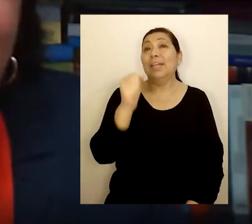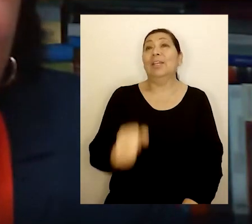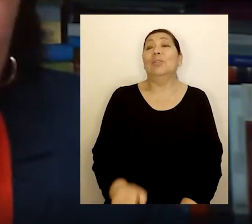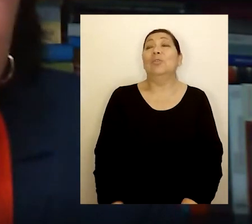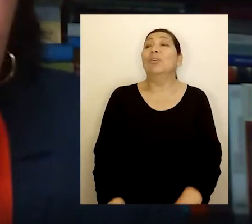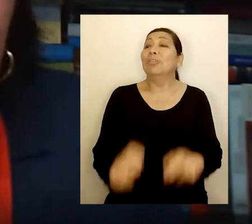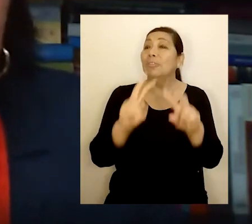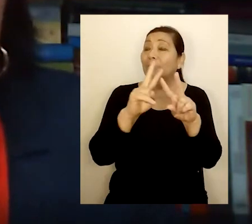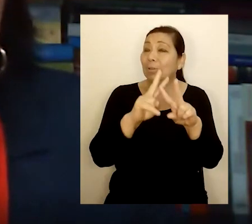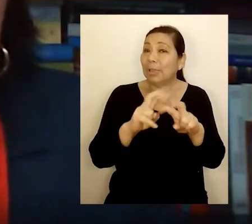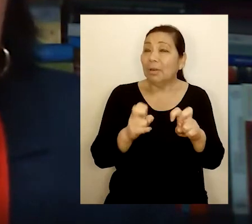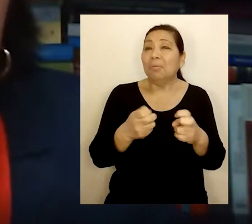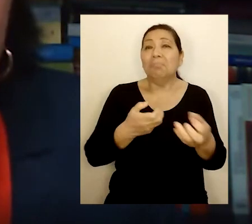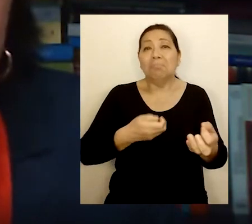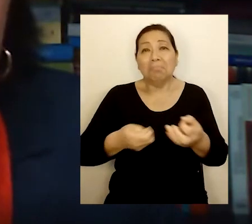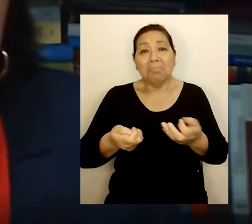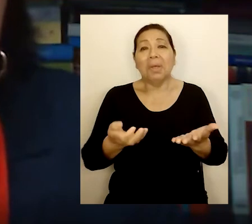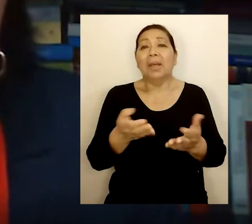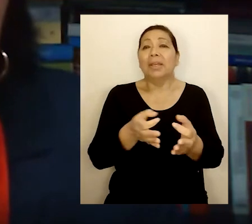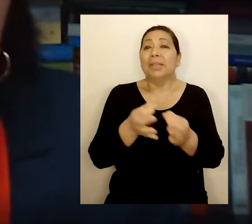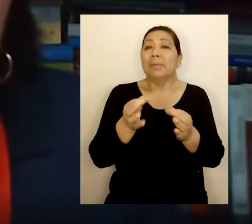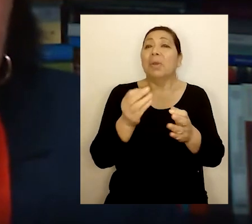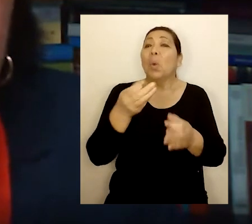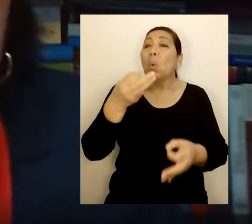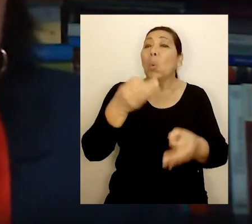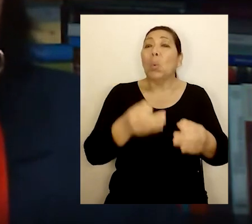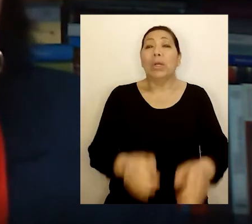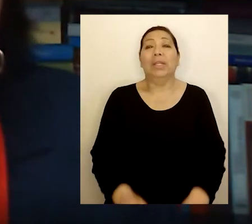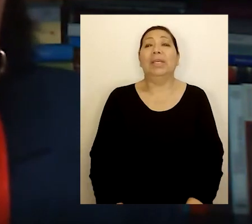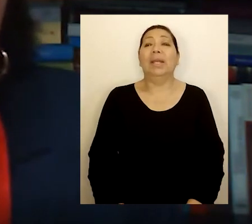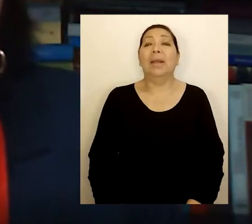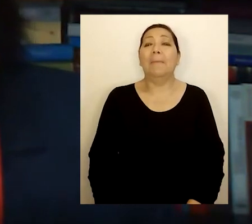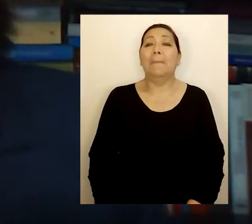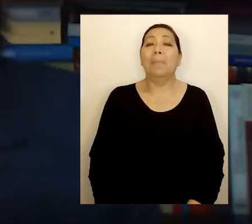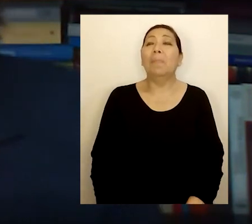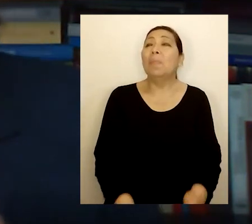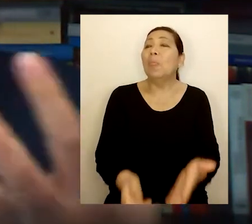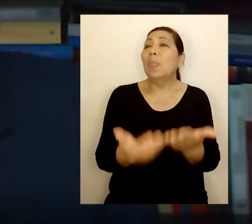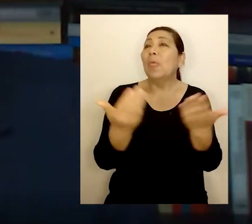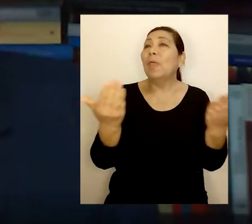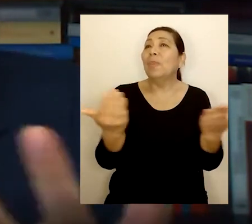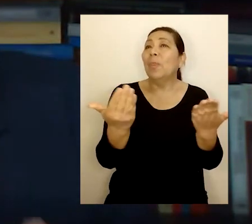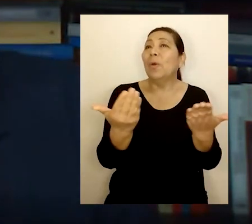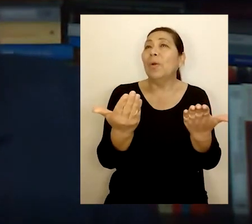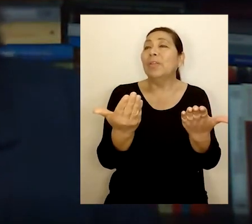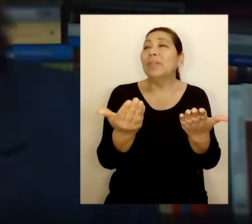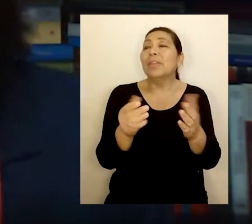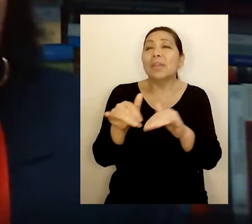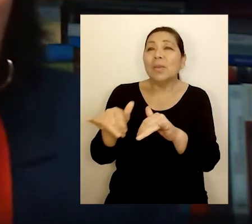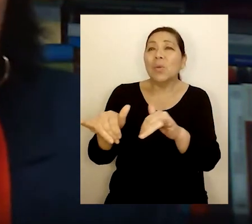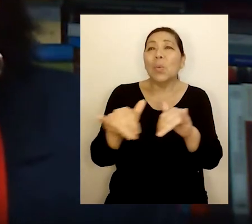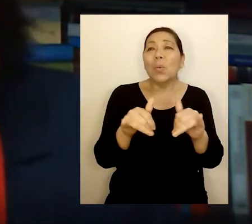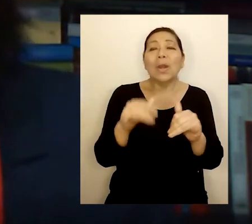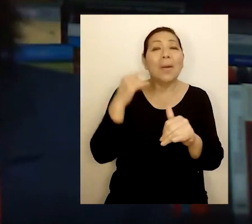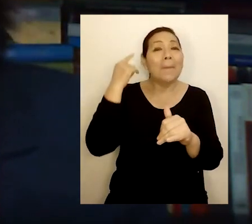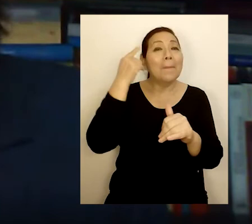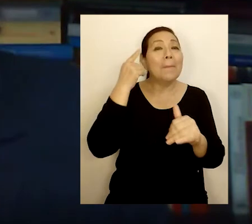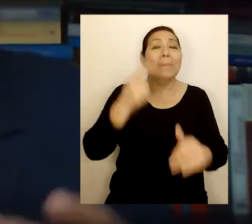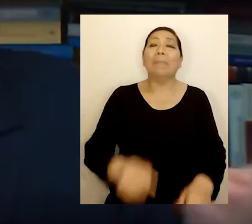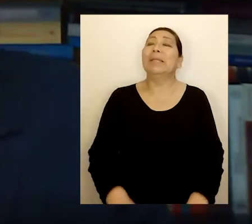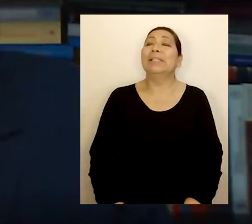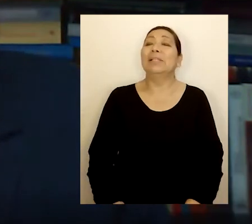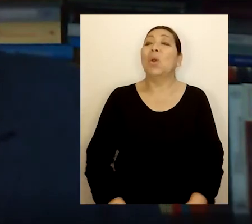corte que analiza criterios e interpretaciones jurídicas, ¿no? Donde a fin de uniformizar esos